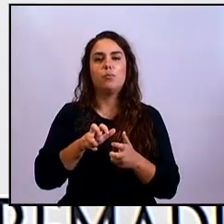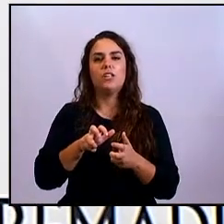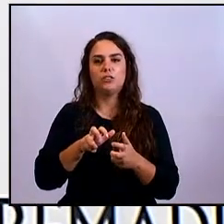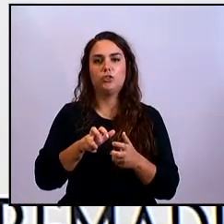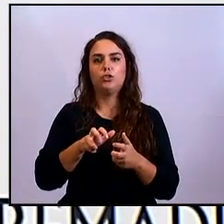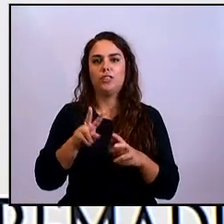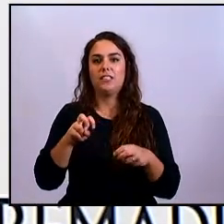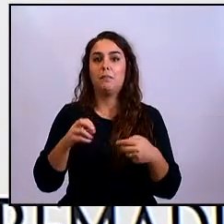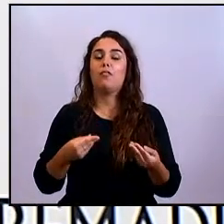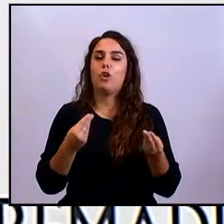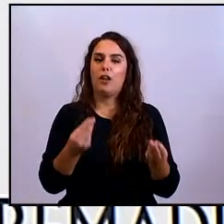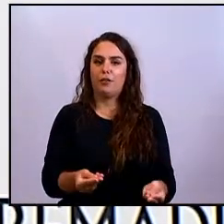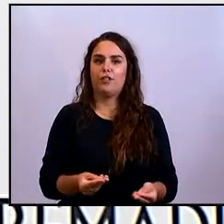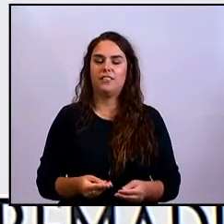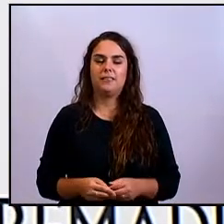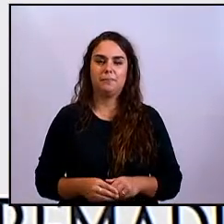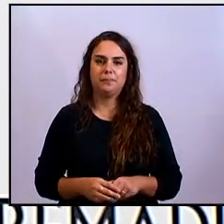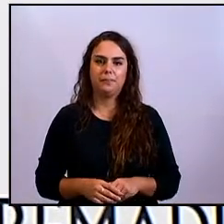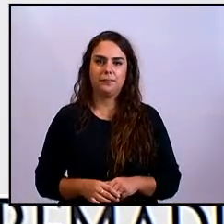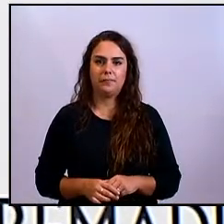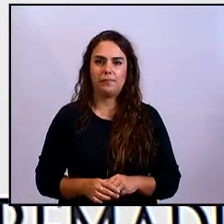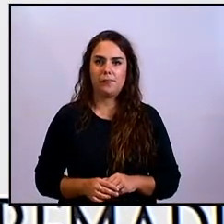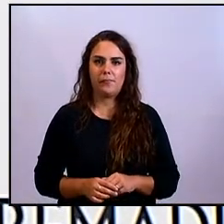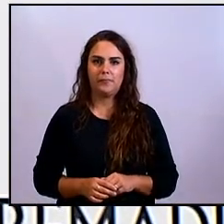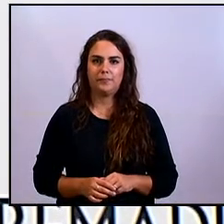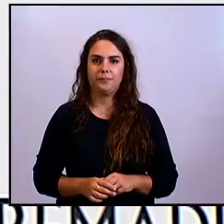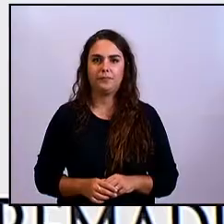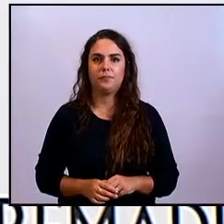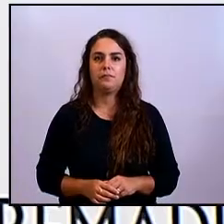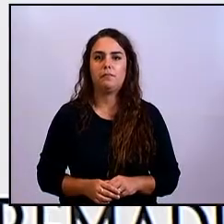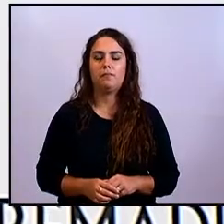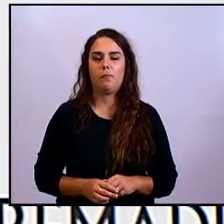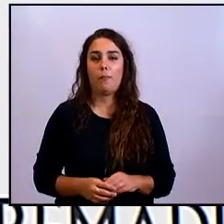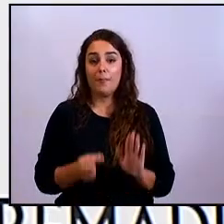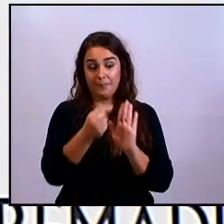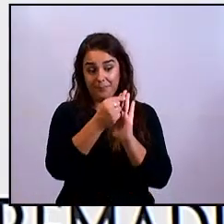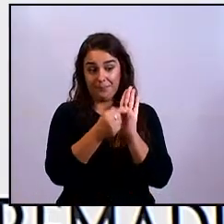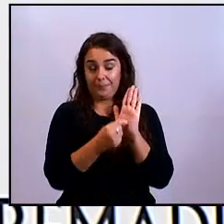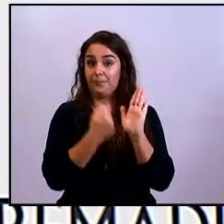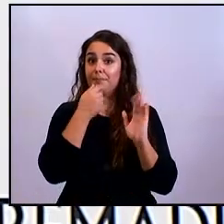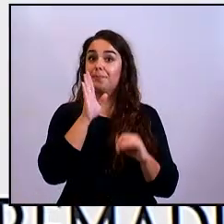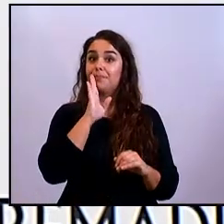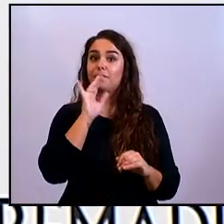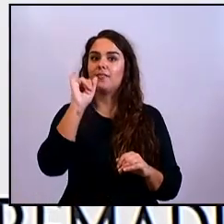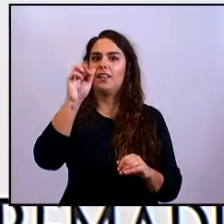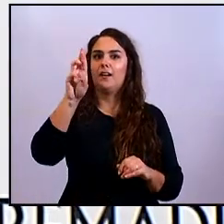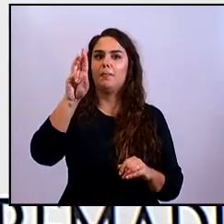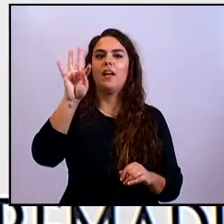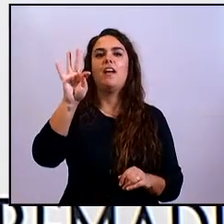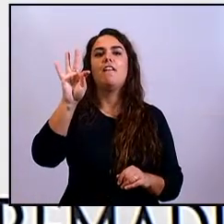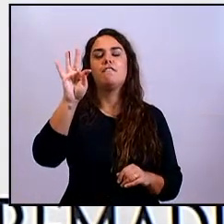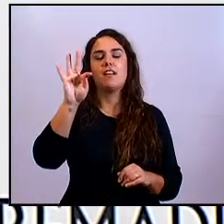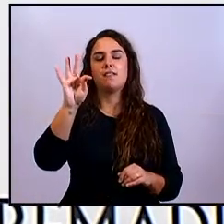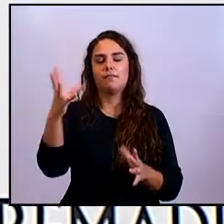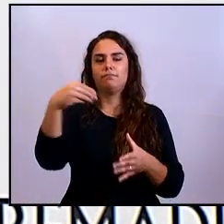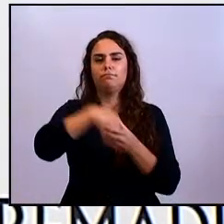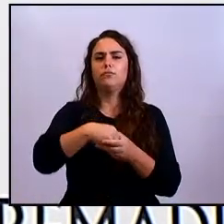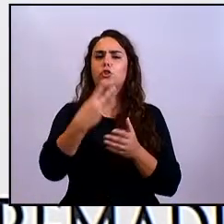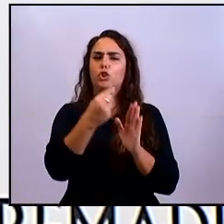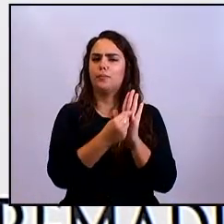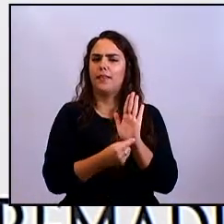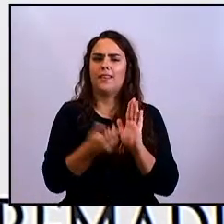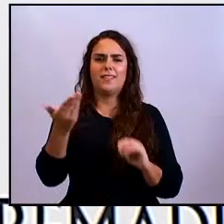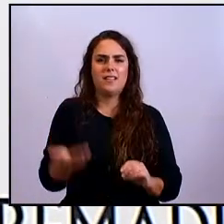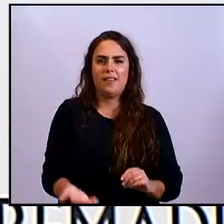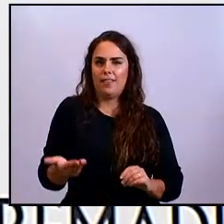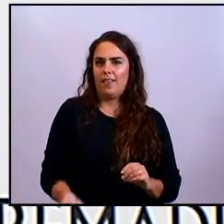sobre donaciones. Junto a las indicadas, en el IRPF incorporamos 2 medidas que consideramos